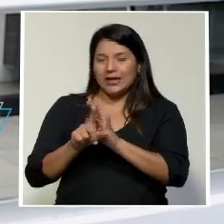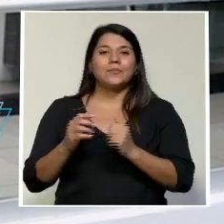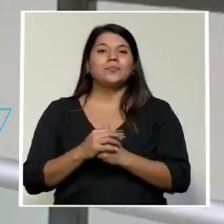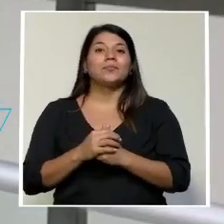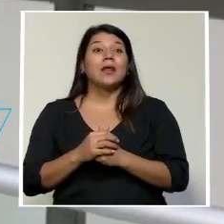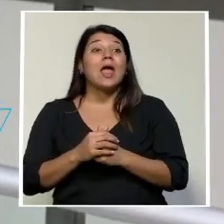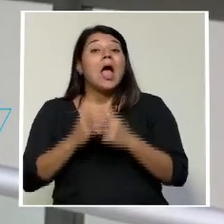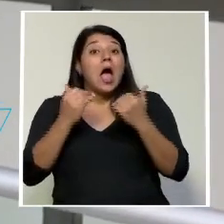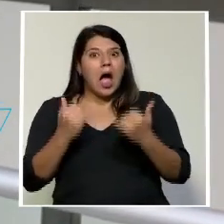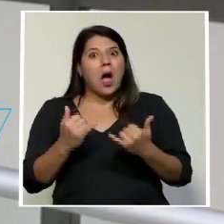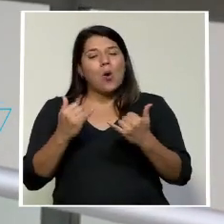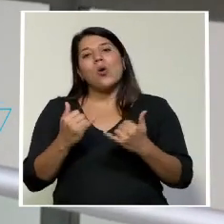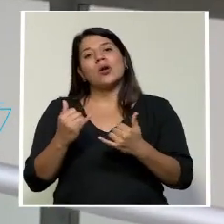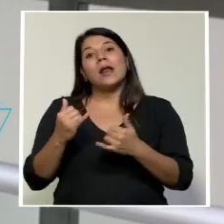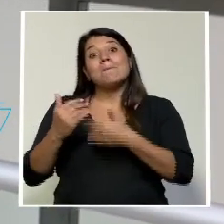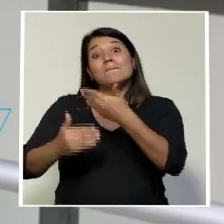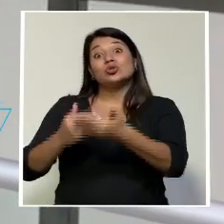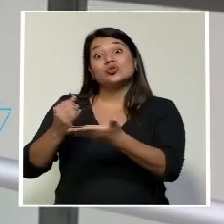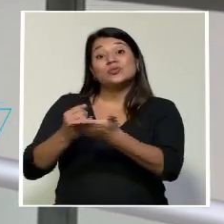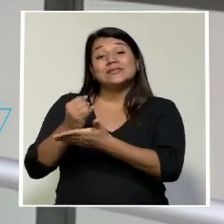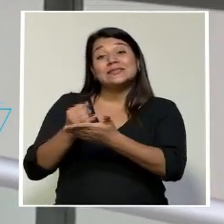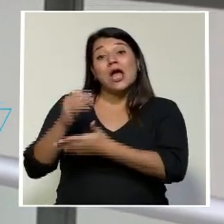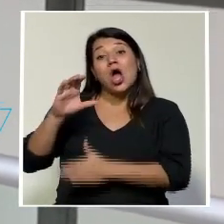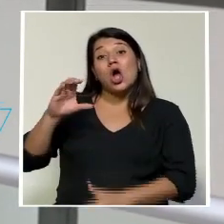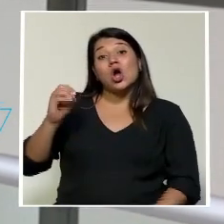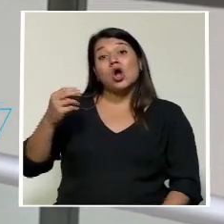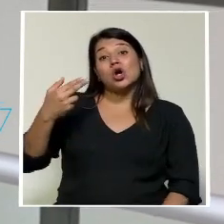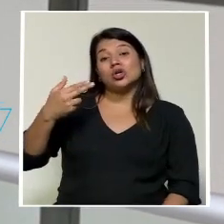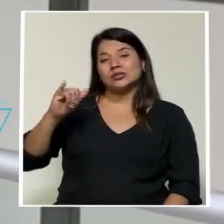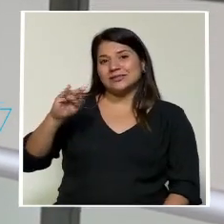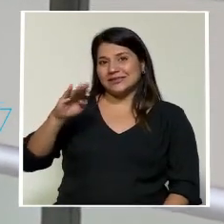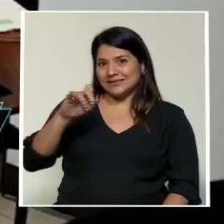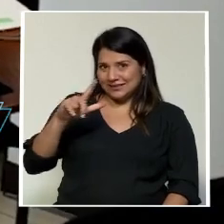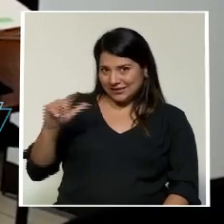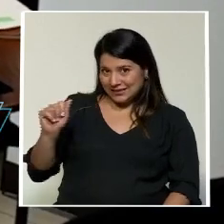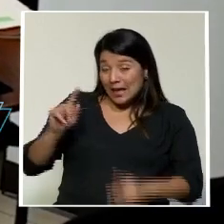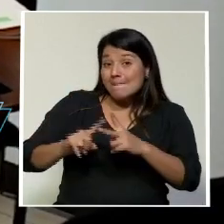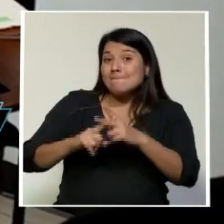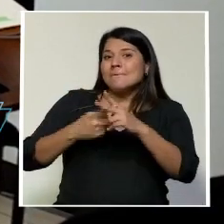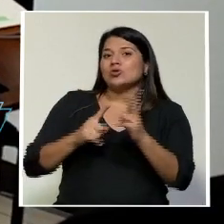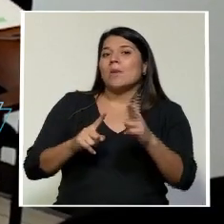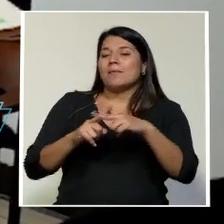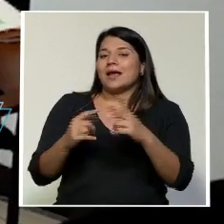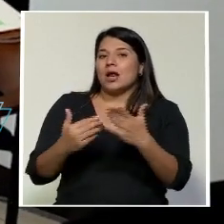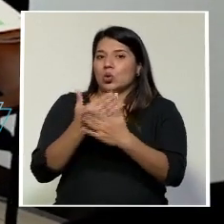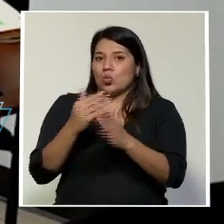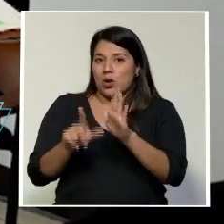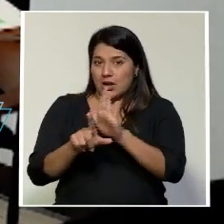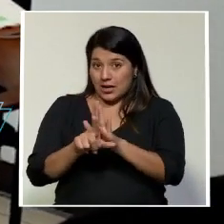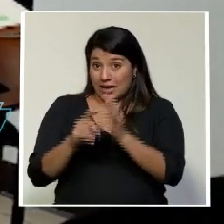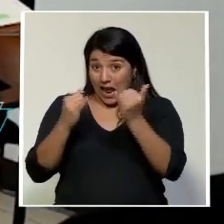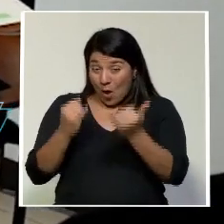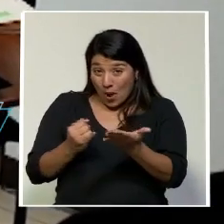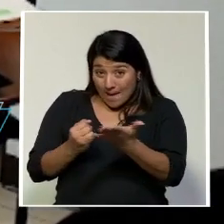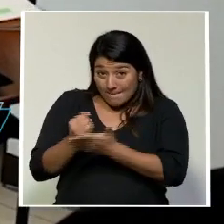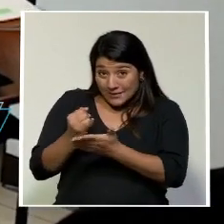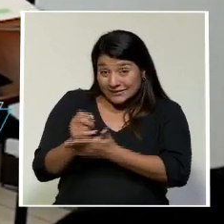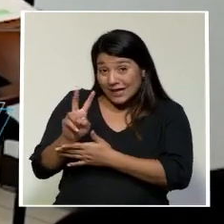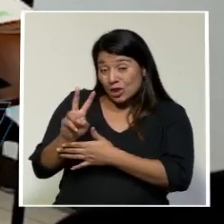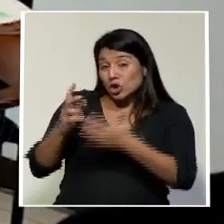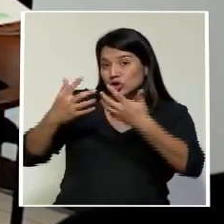la investigación conocida como Cochinilla, donde la Fiscalía de Providad, Transparencia y Anticorrupción investiga a dos empresas en esa